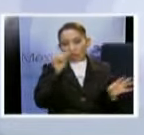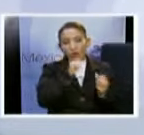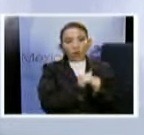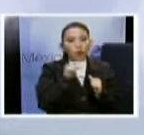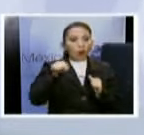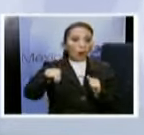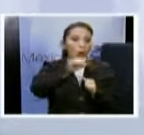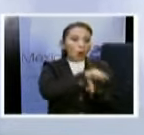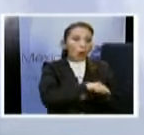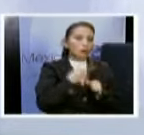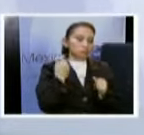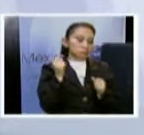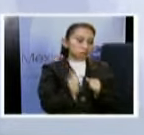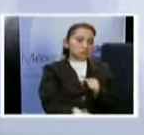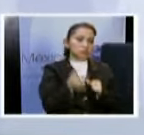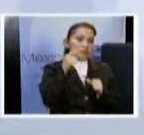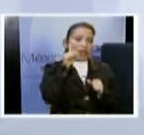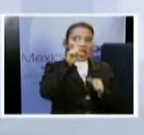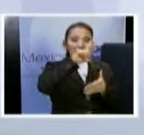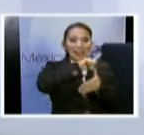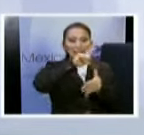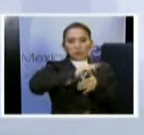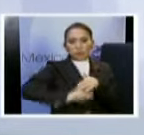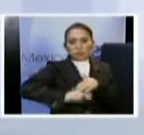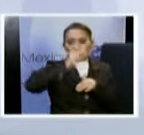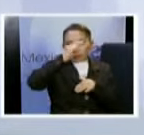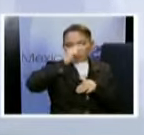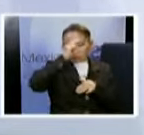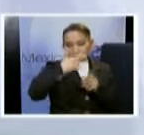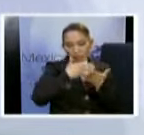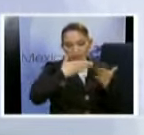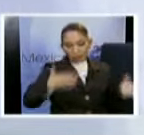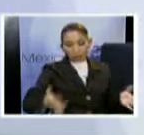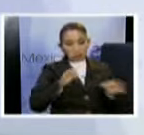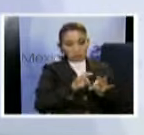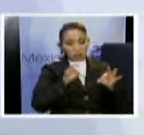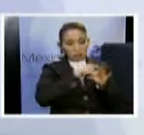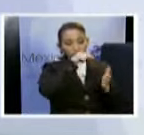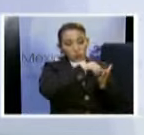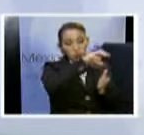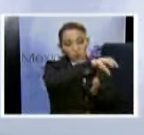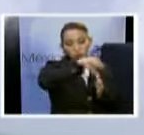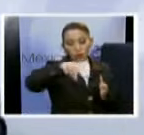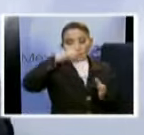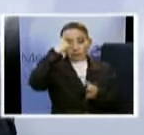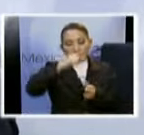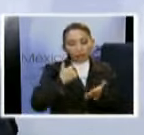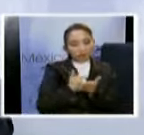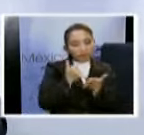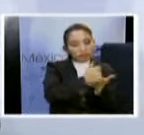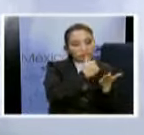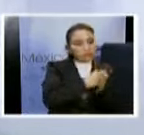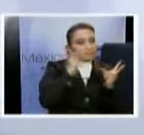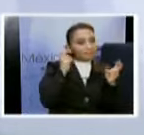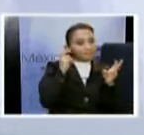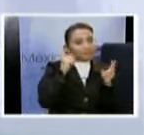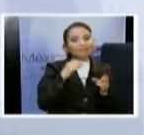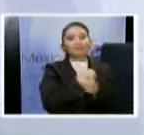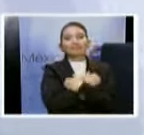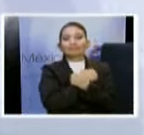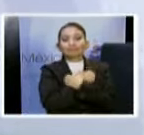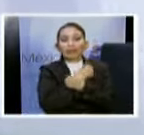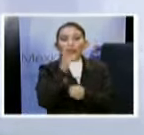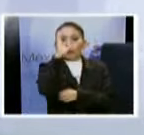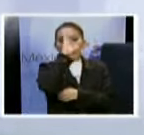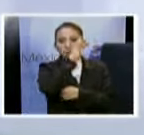los autodenominados latinos del norte, que han abierto importantes espacios para la cooperación en materia académica